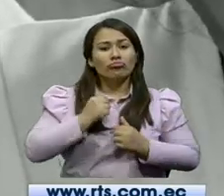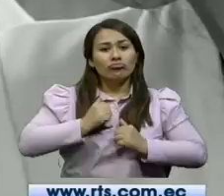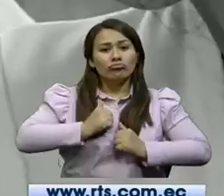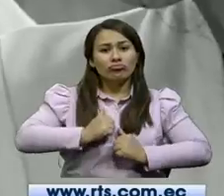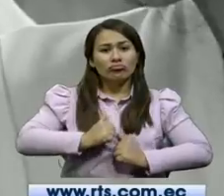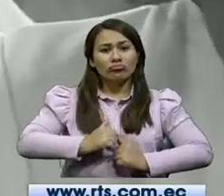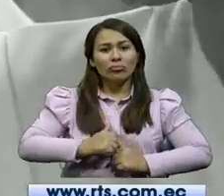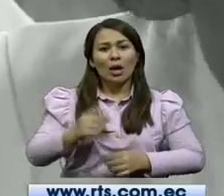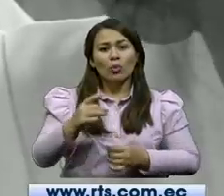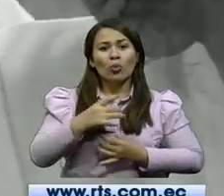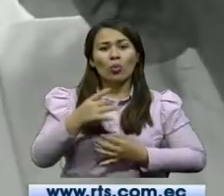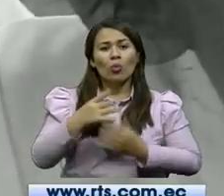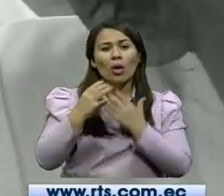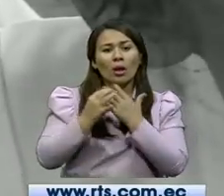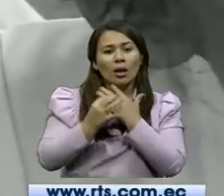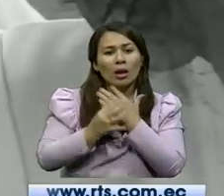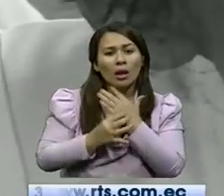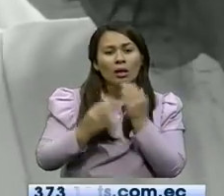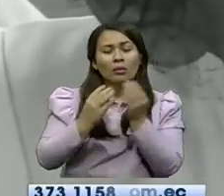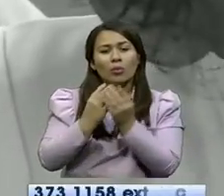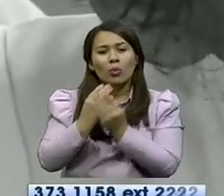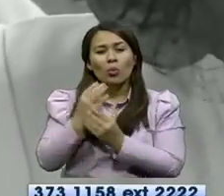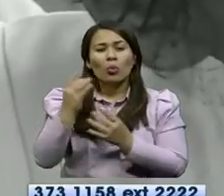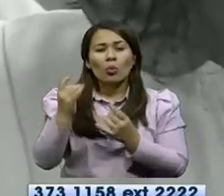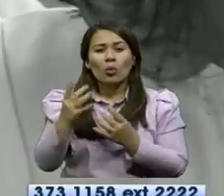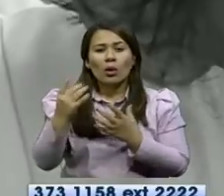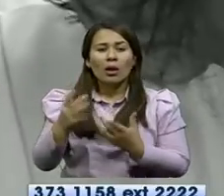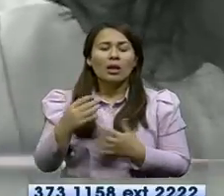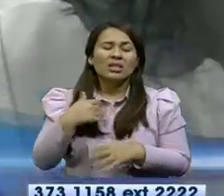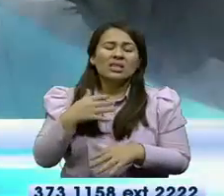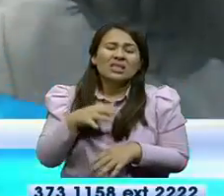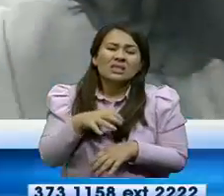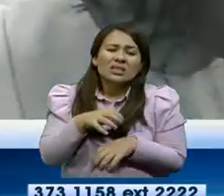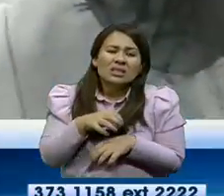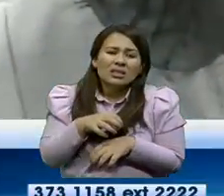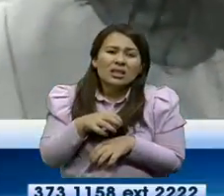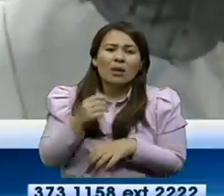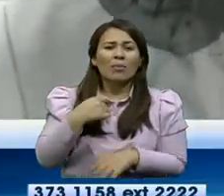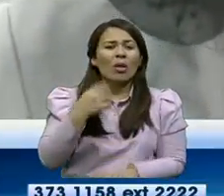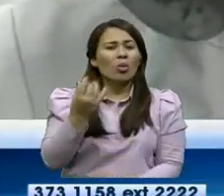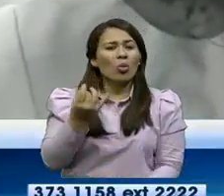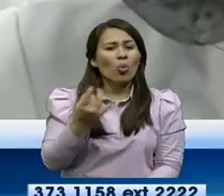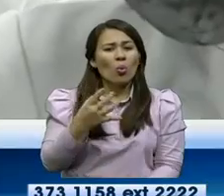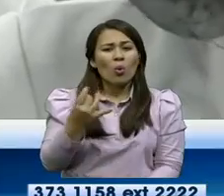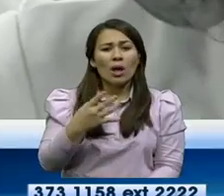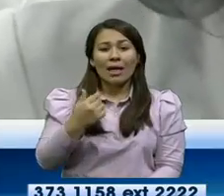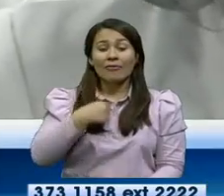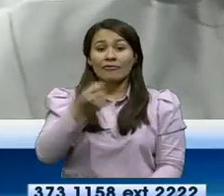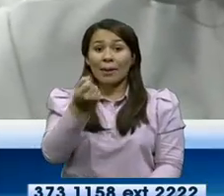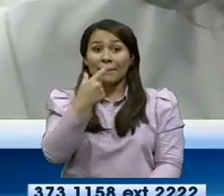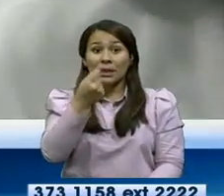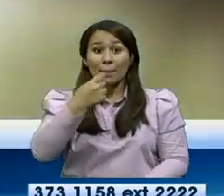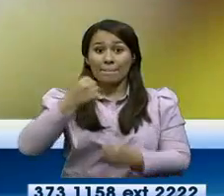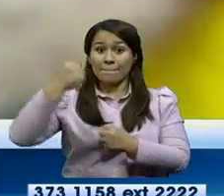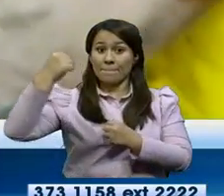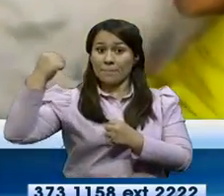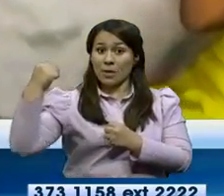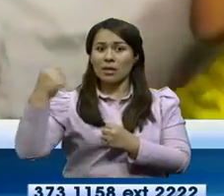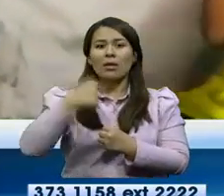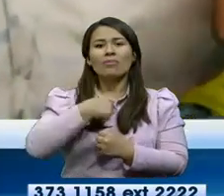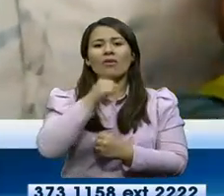duele a mí. Me siento mal y no tengo vitamina para